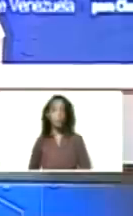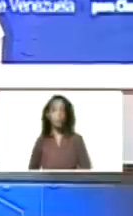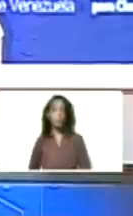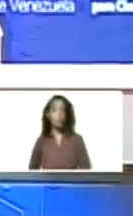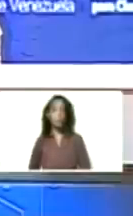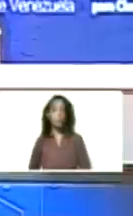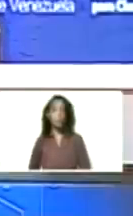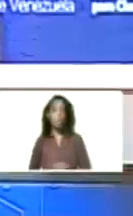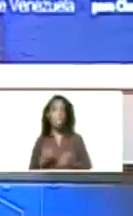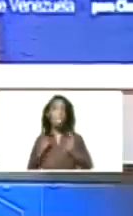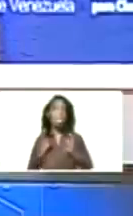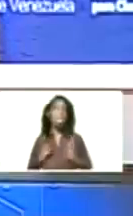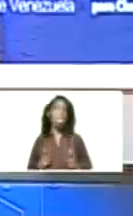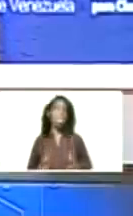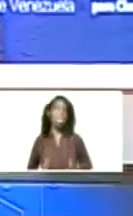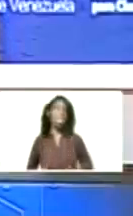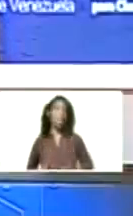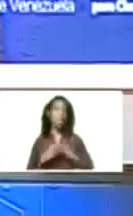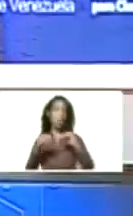Relajaron